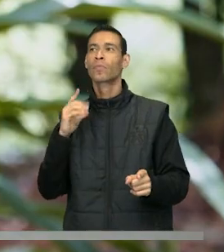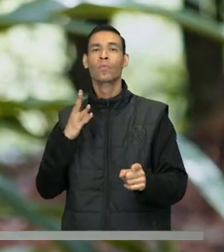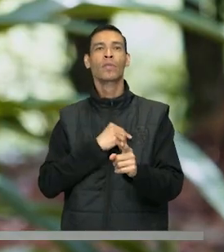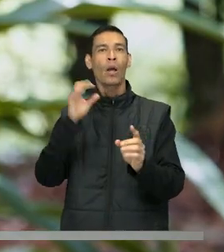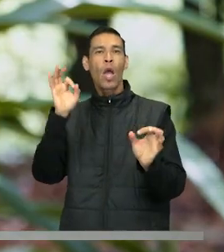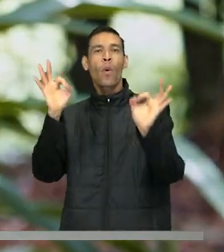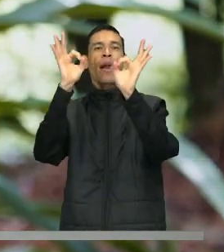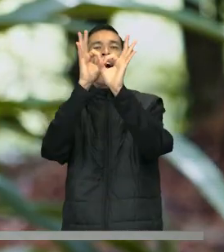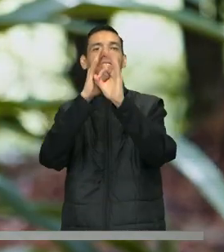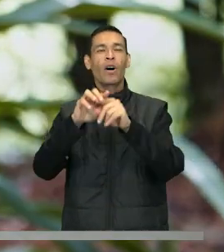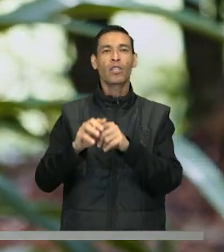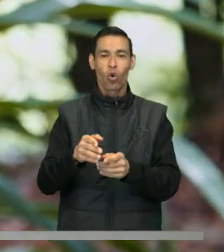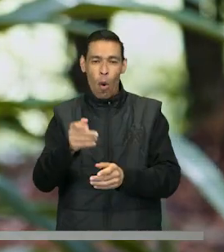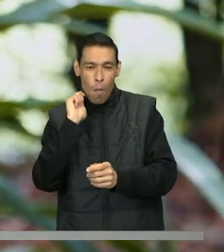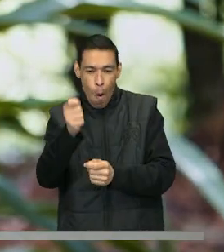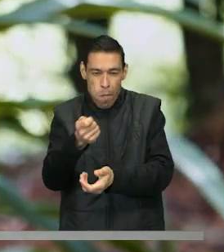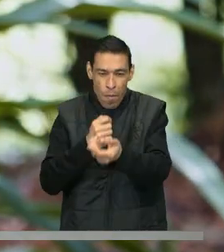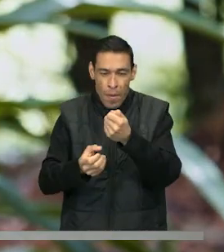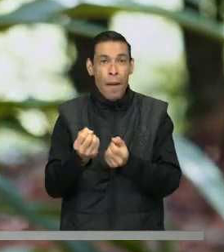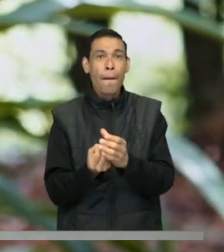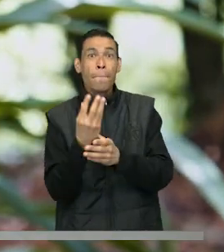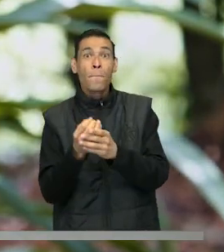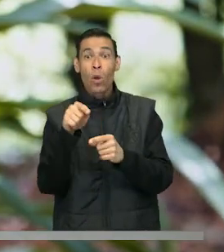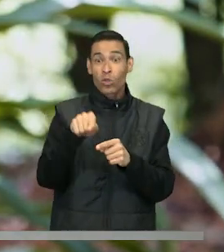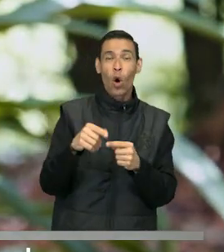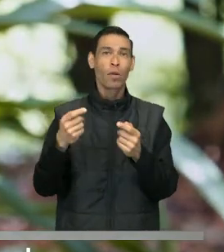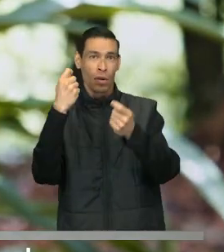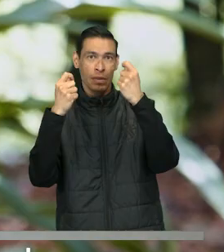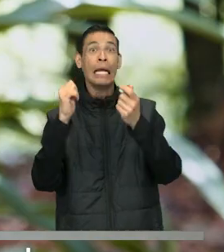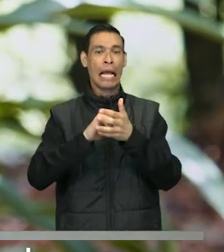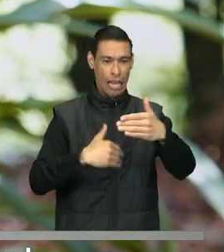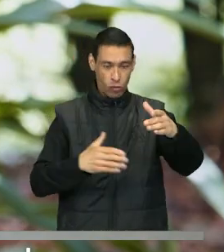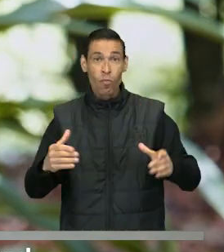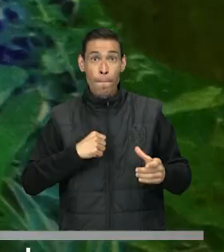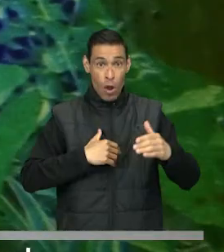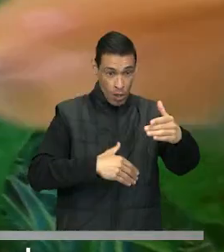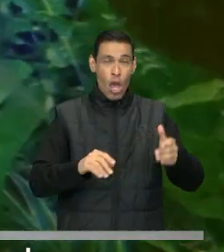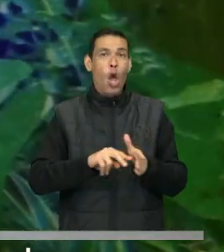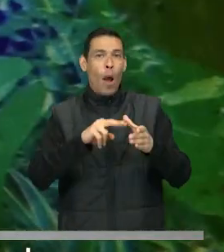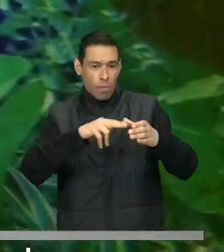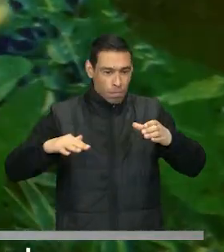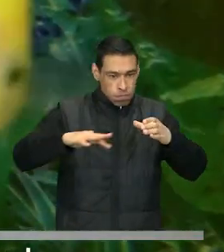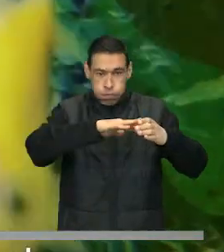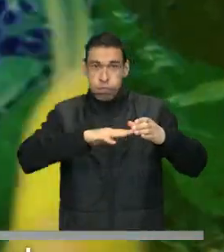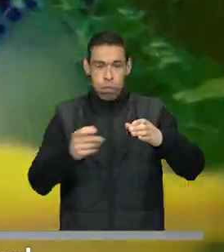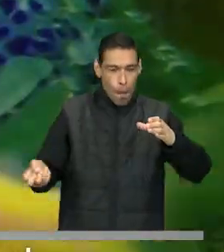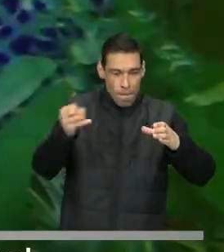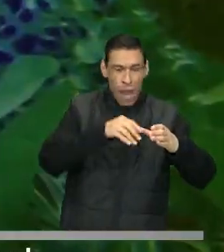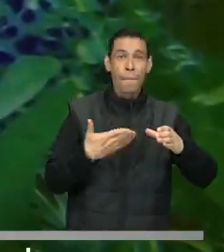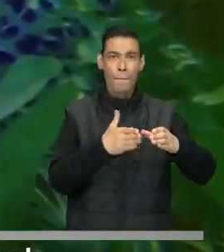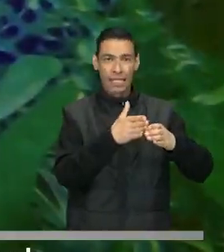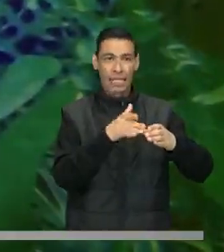y comercialización de peces ornamentales de cultivo, lo que nos permite reducir esa presión pesquera que existe en el